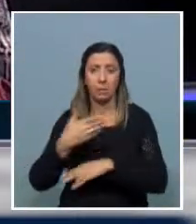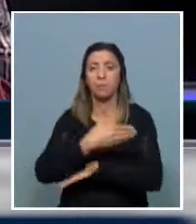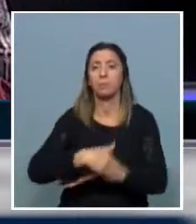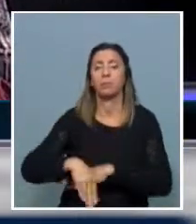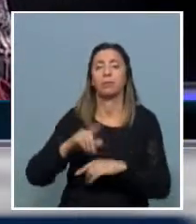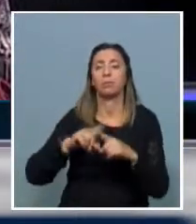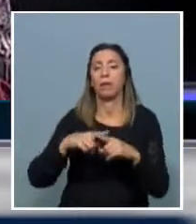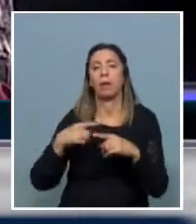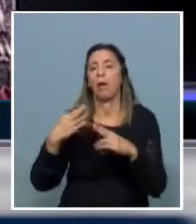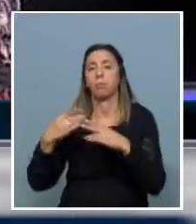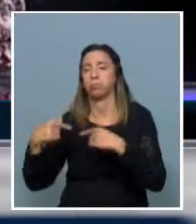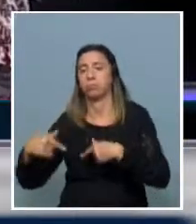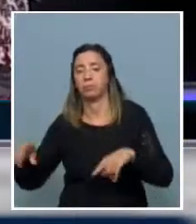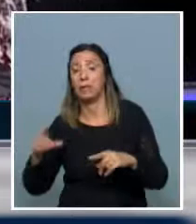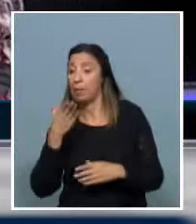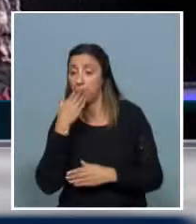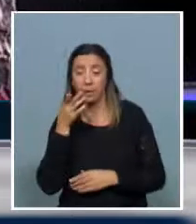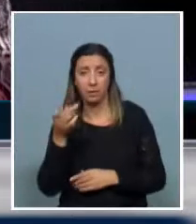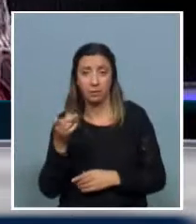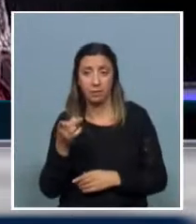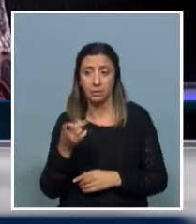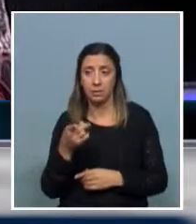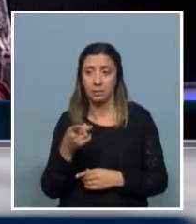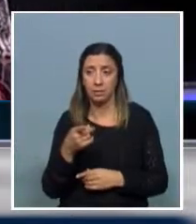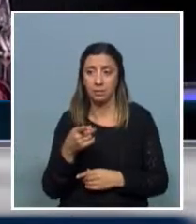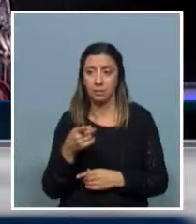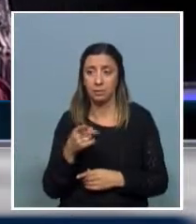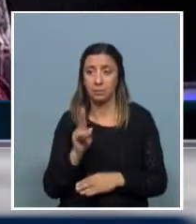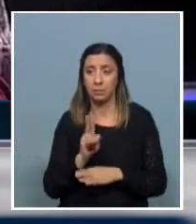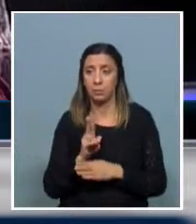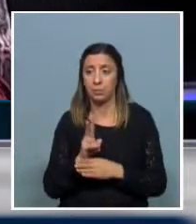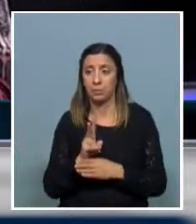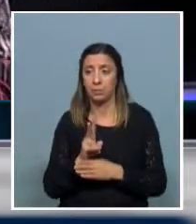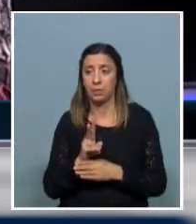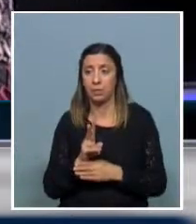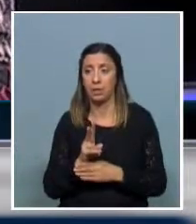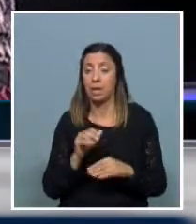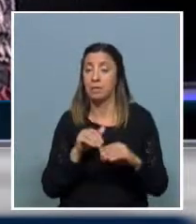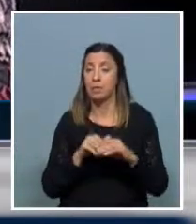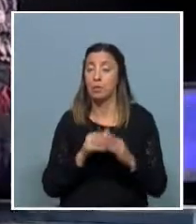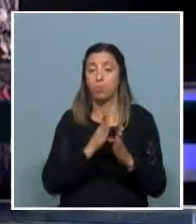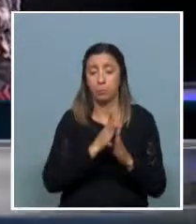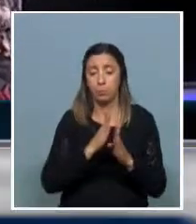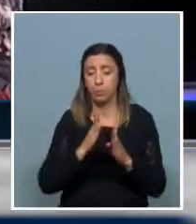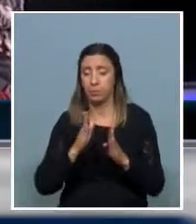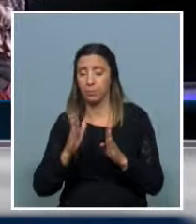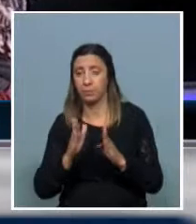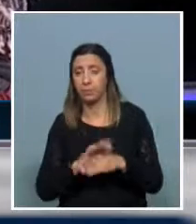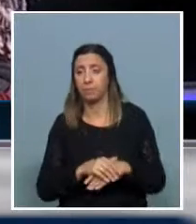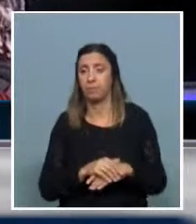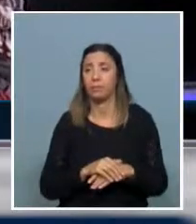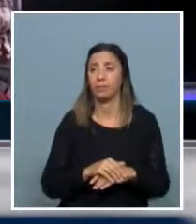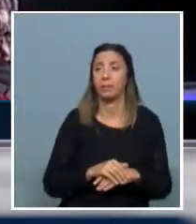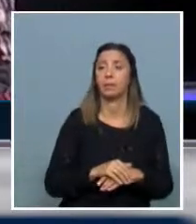X, casa tanto. Ese papelito lo plastificaban y le ponían abajo un código de barras. Con